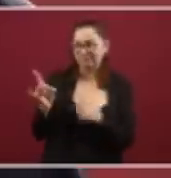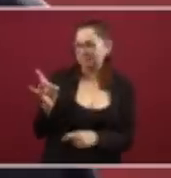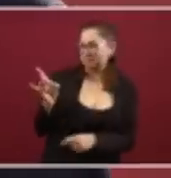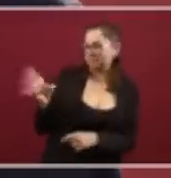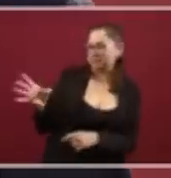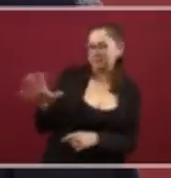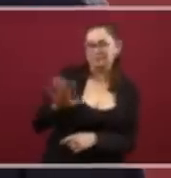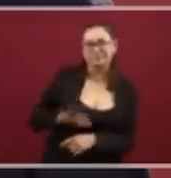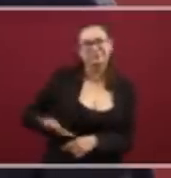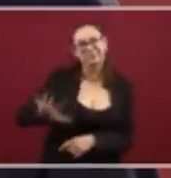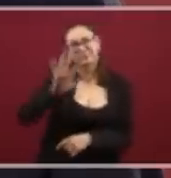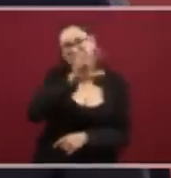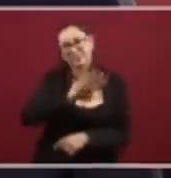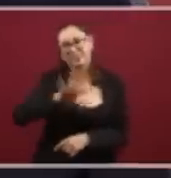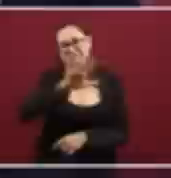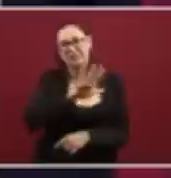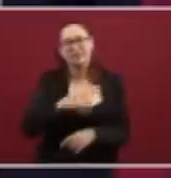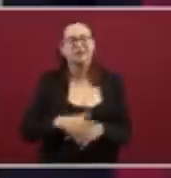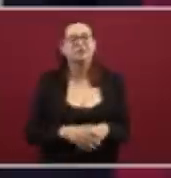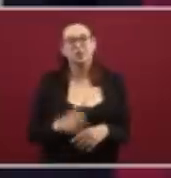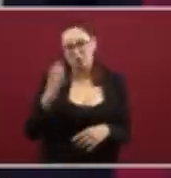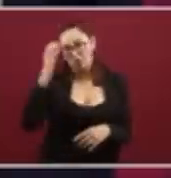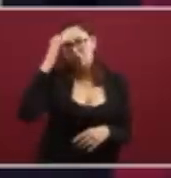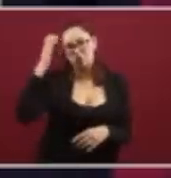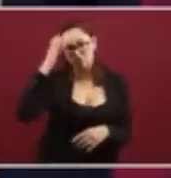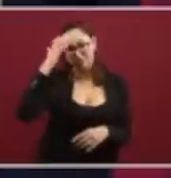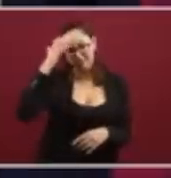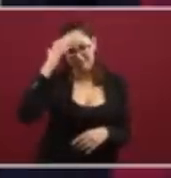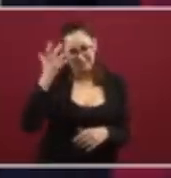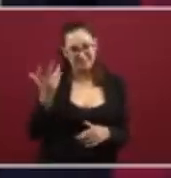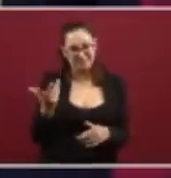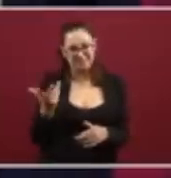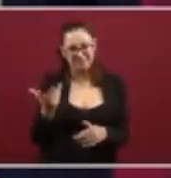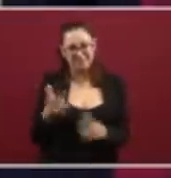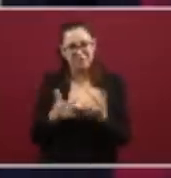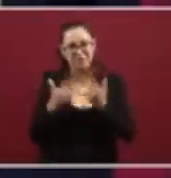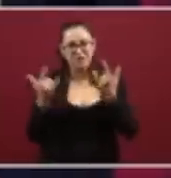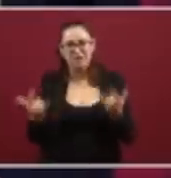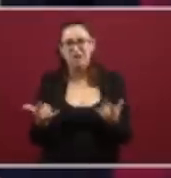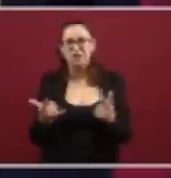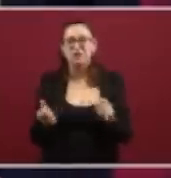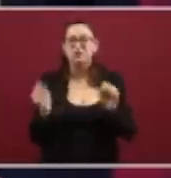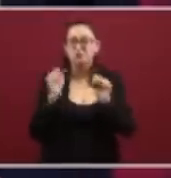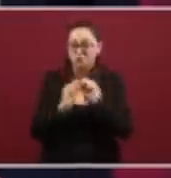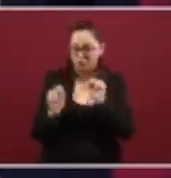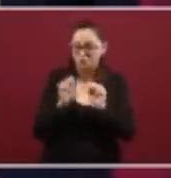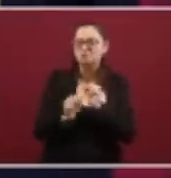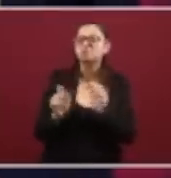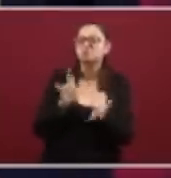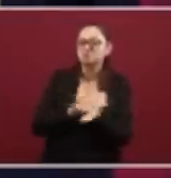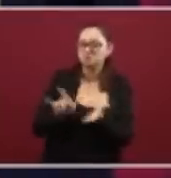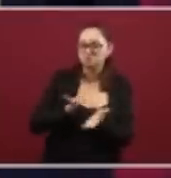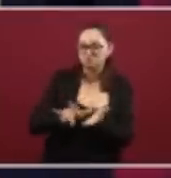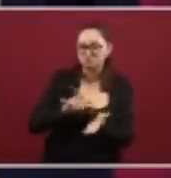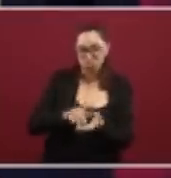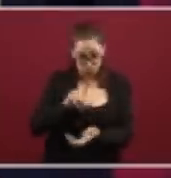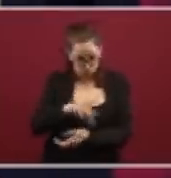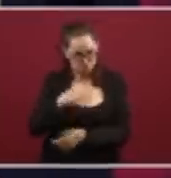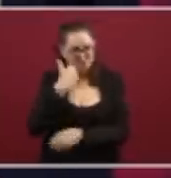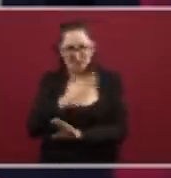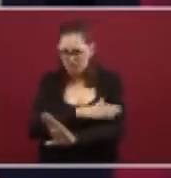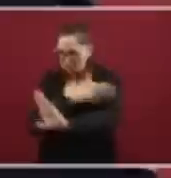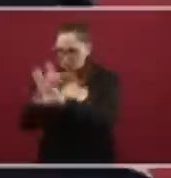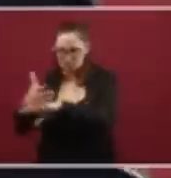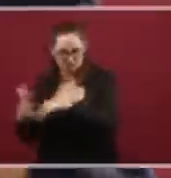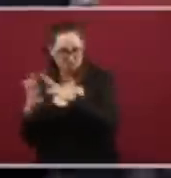región bueno su cerebro lo financió para organizar su guerrilla